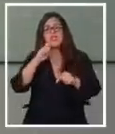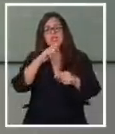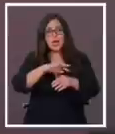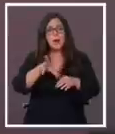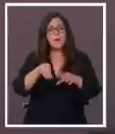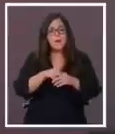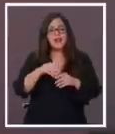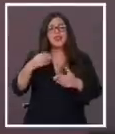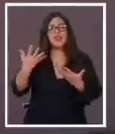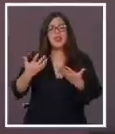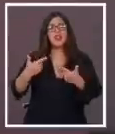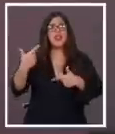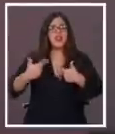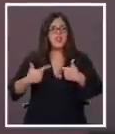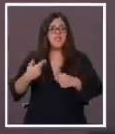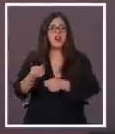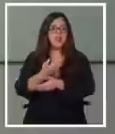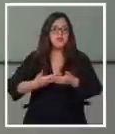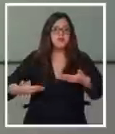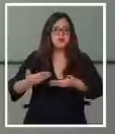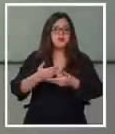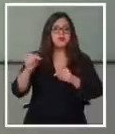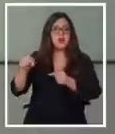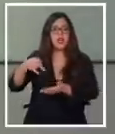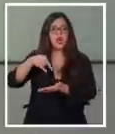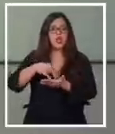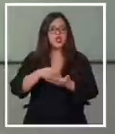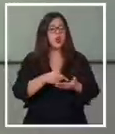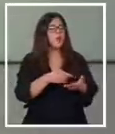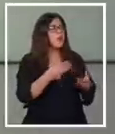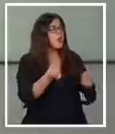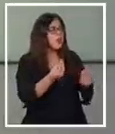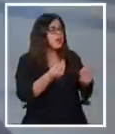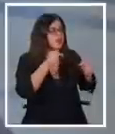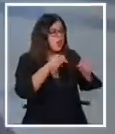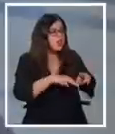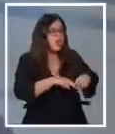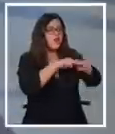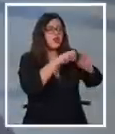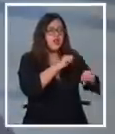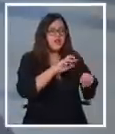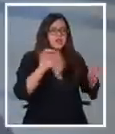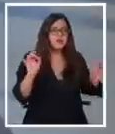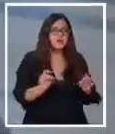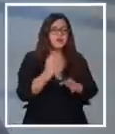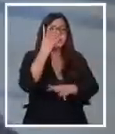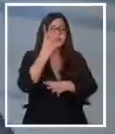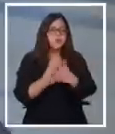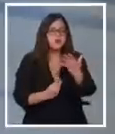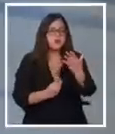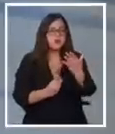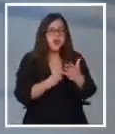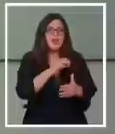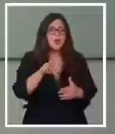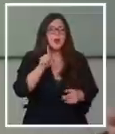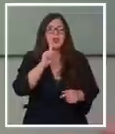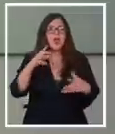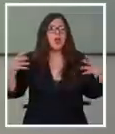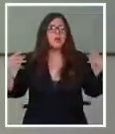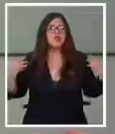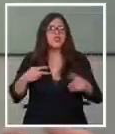discusión pero qué pasaría con los fondos que hoy están en las aves peces desaparecerán en esta reforma que nos va a administrar